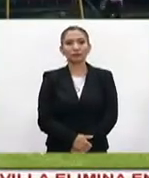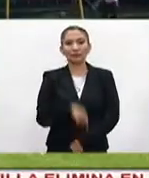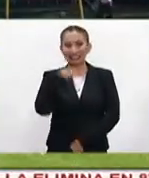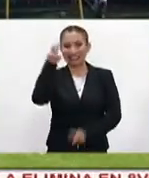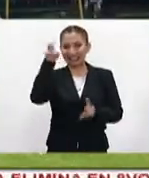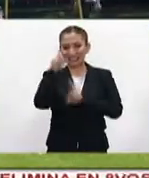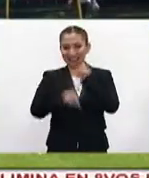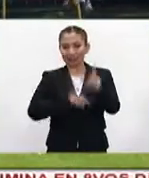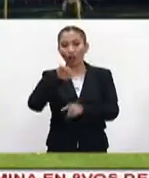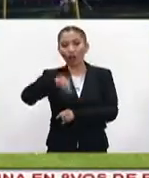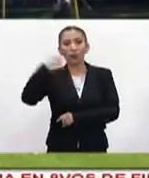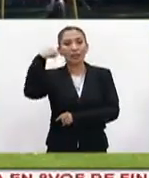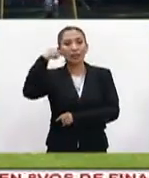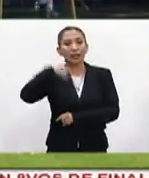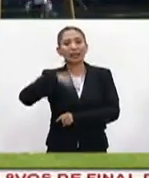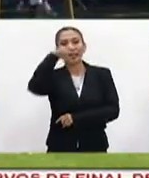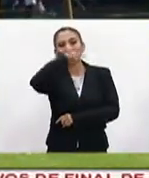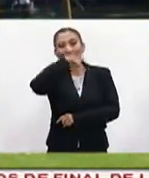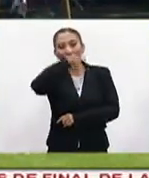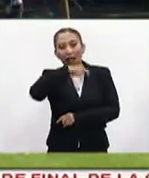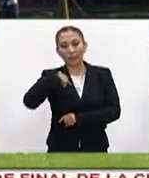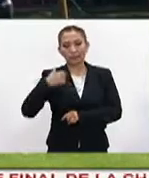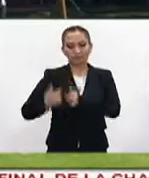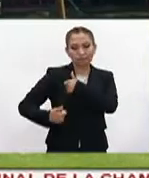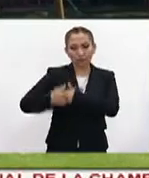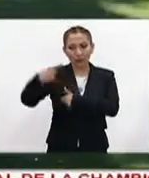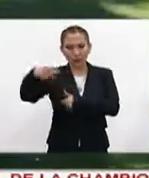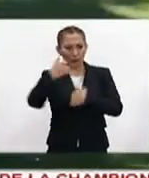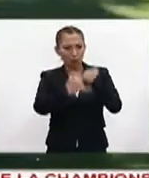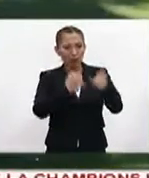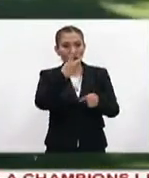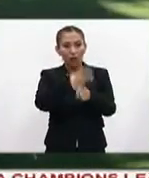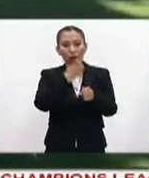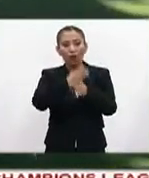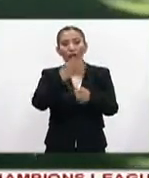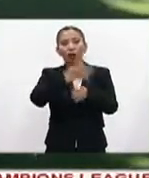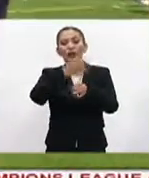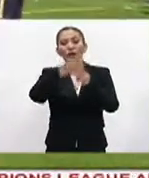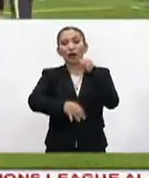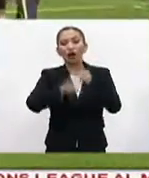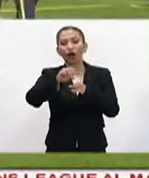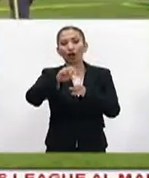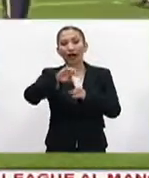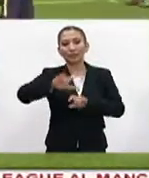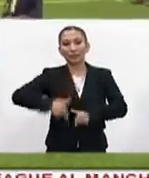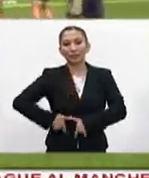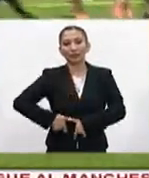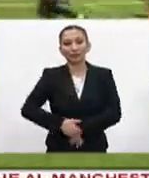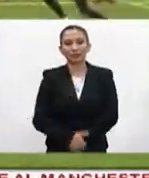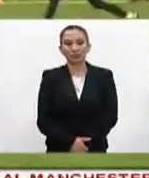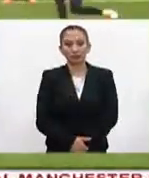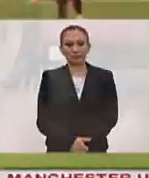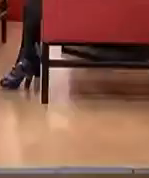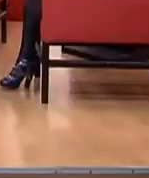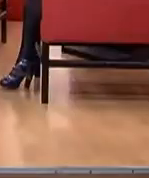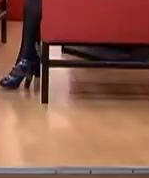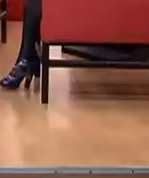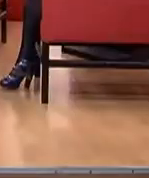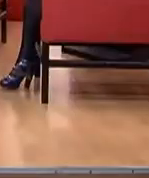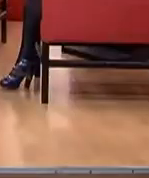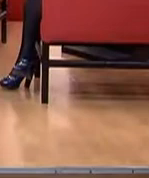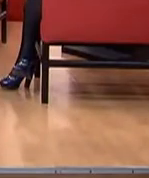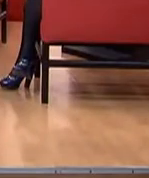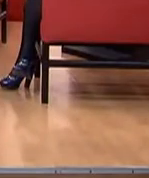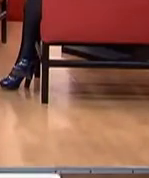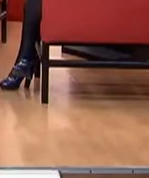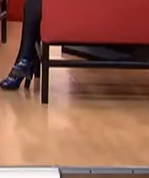Y en los deportes, hoy Chivas y América disputan sus partidos de vuelta en los cuartos de final de la Conca Champions. Que pasen